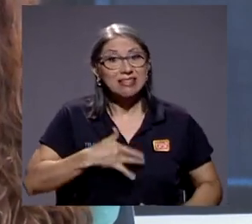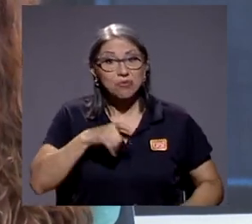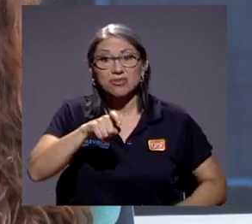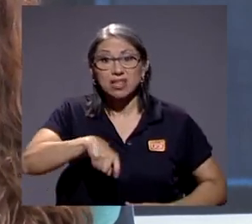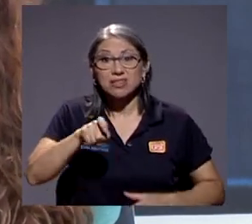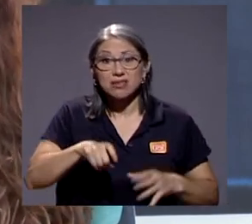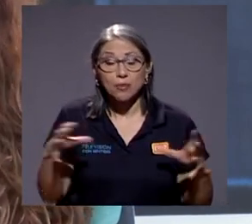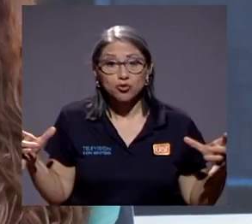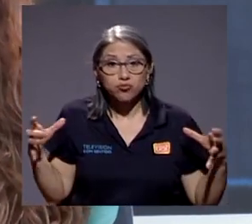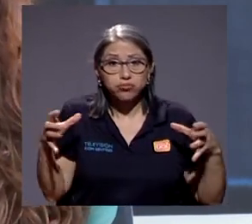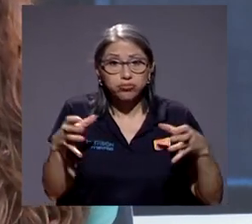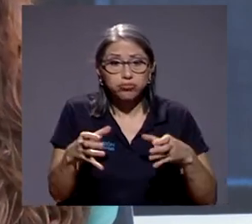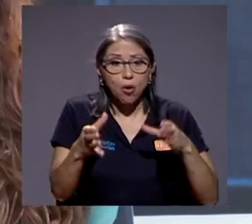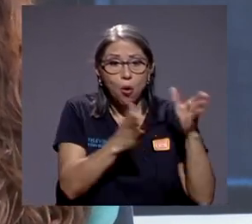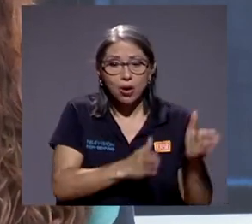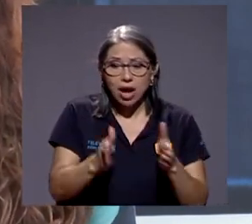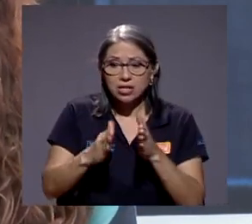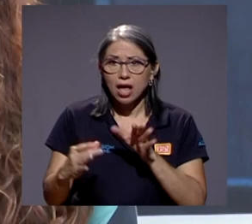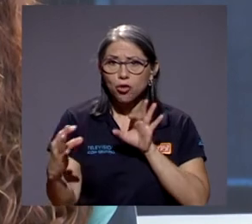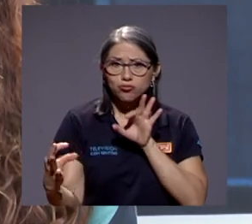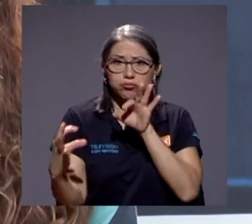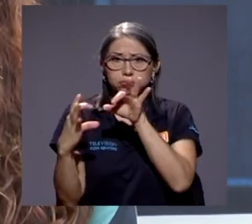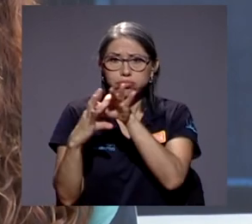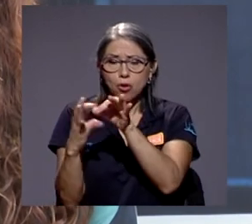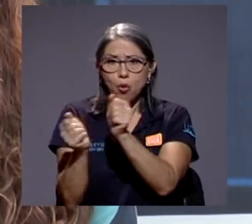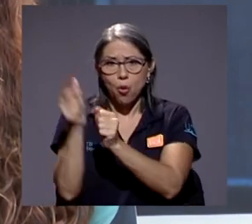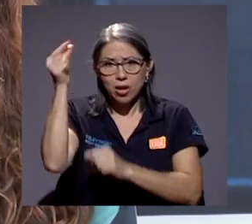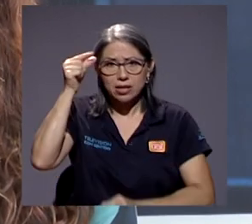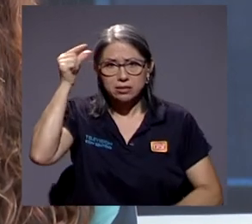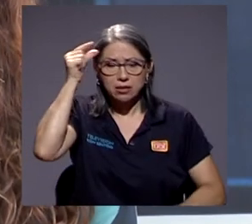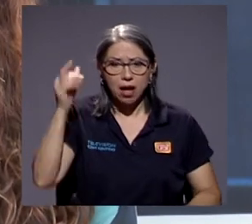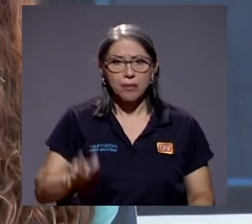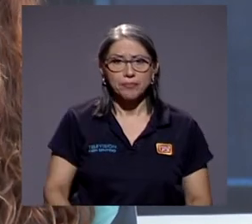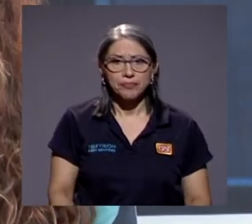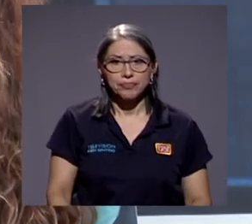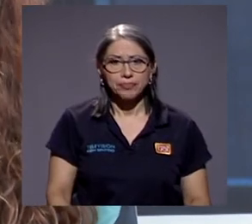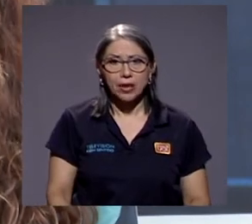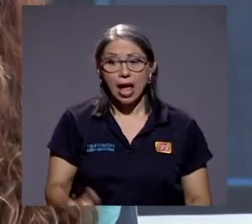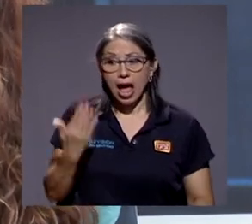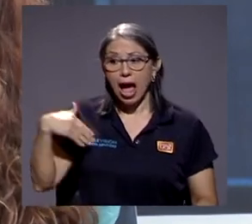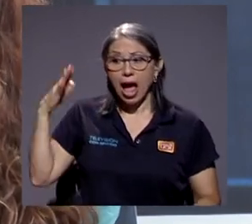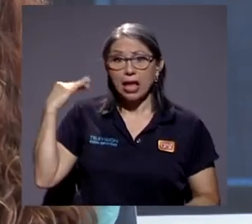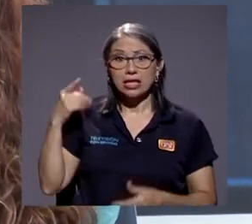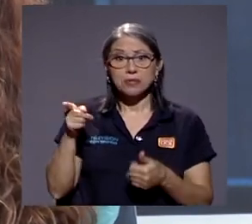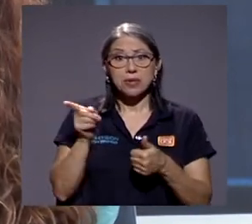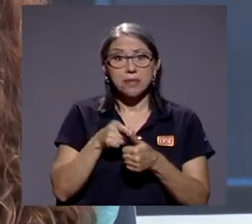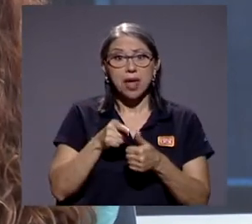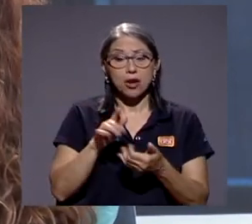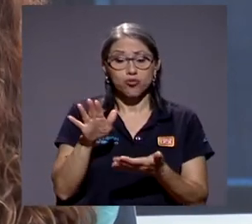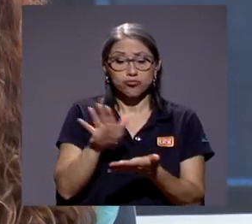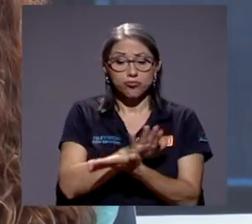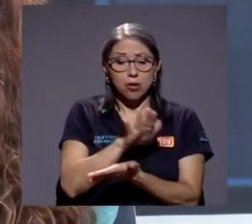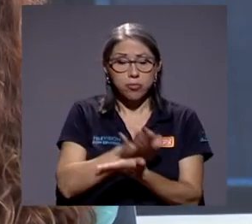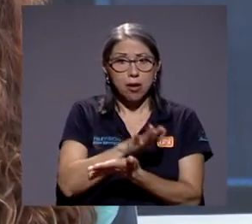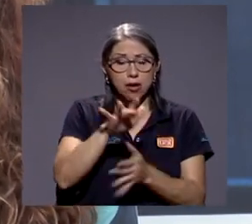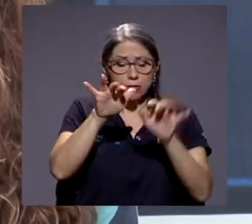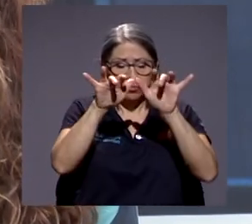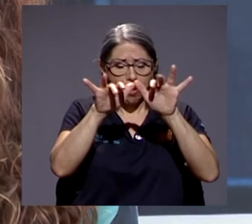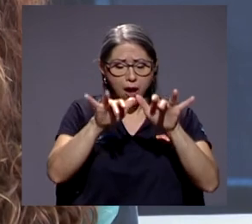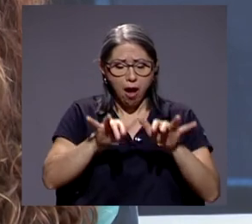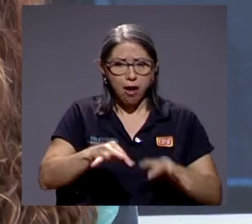organizado con el estado en principio se publicó un manifiesto de artistas y trabajadores de la cultura